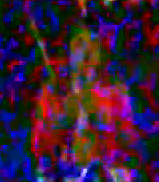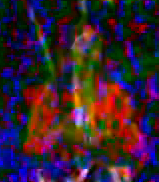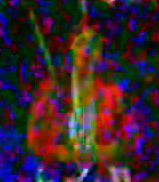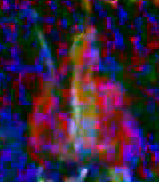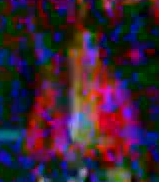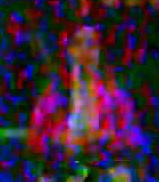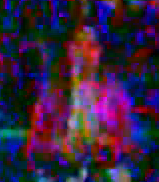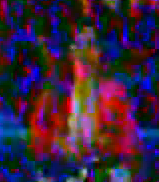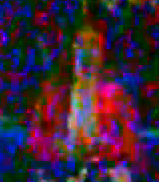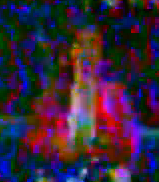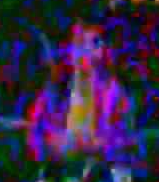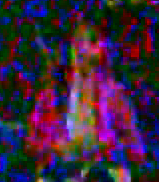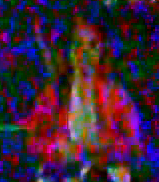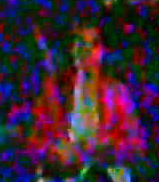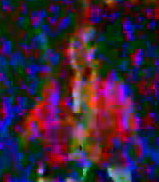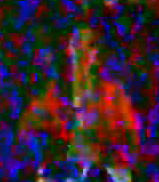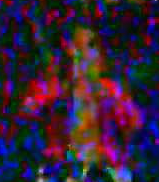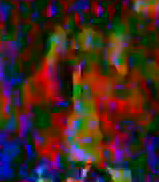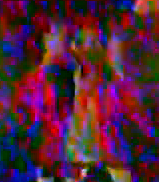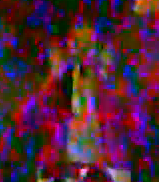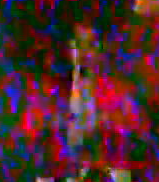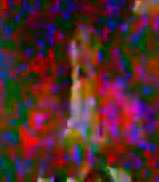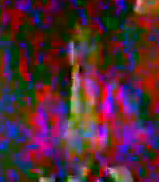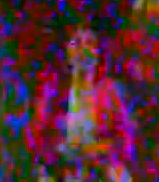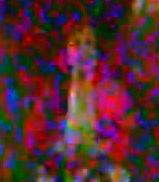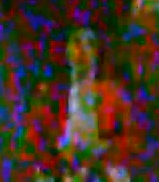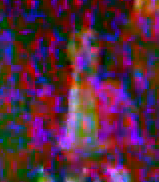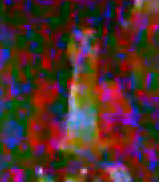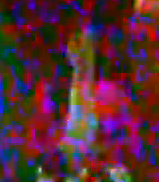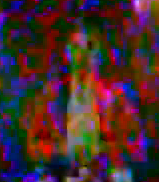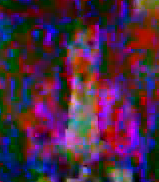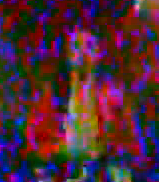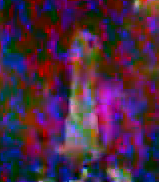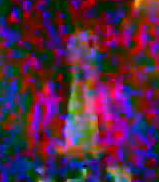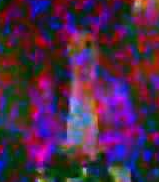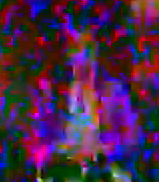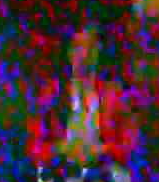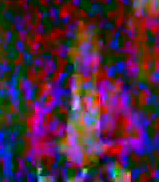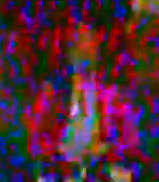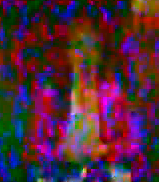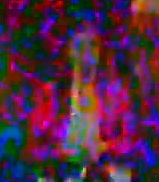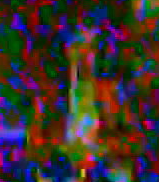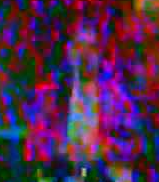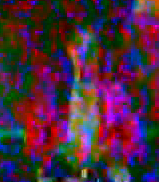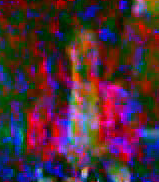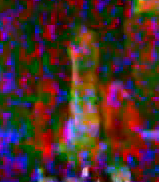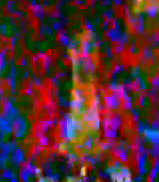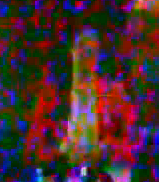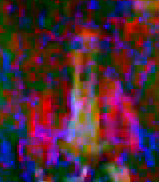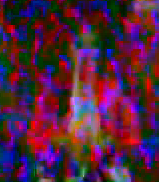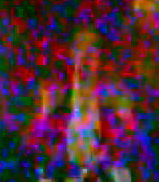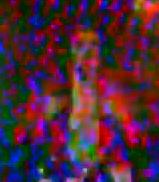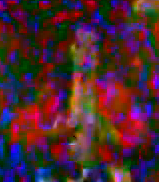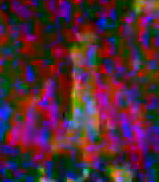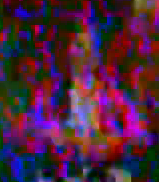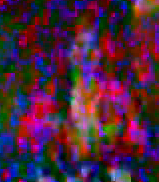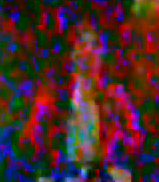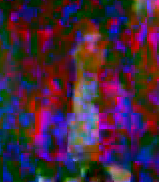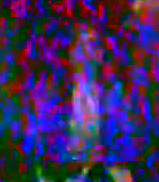Ecuador. Eso es lo que queda claro. Dice que fue llevado a matar el cuerpo de la